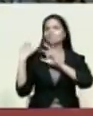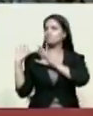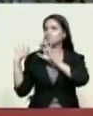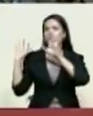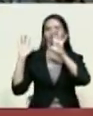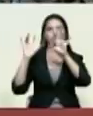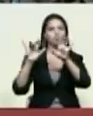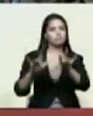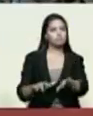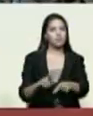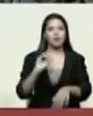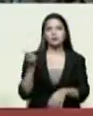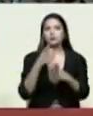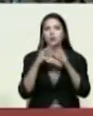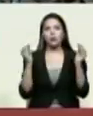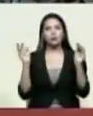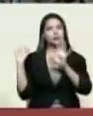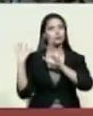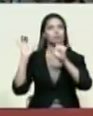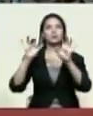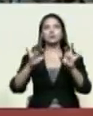Salimos